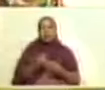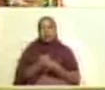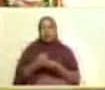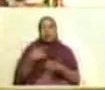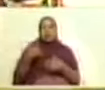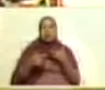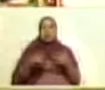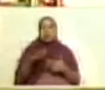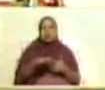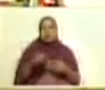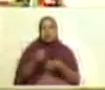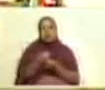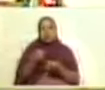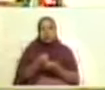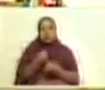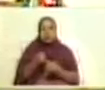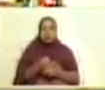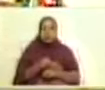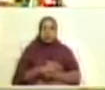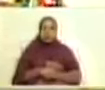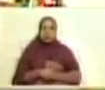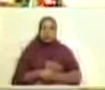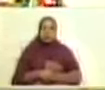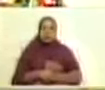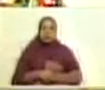y lo estamos trabajando.